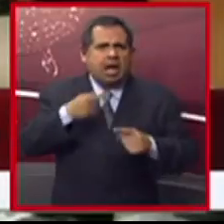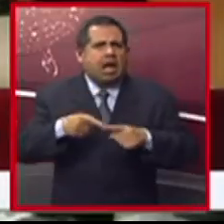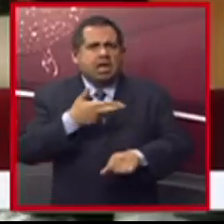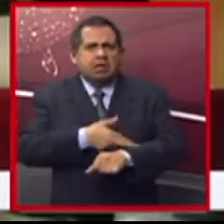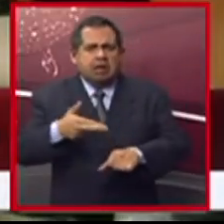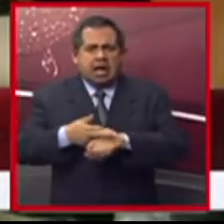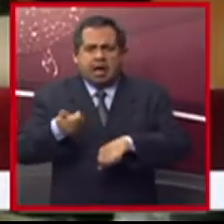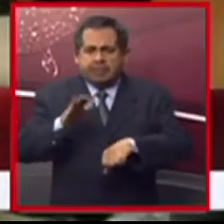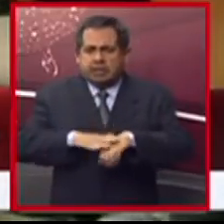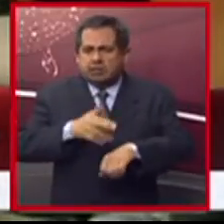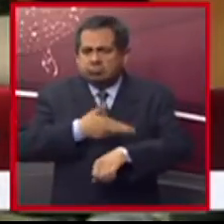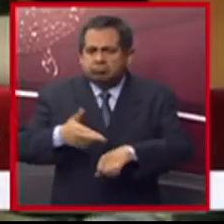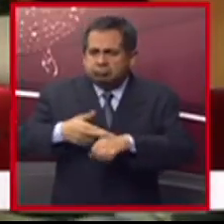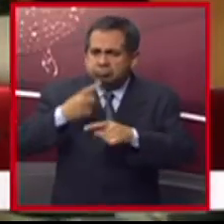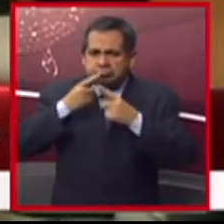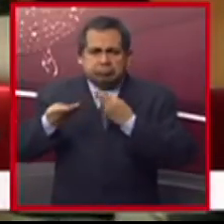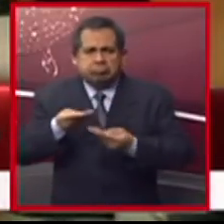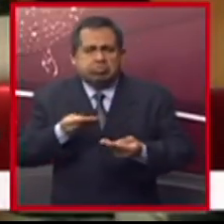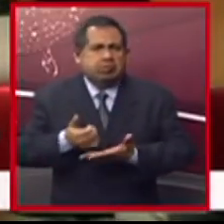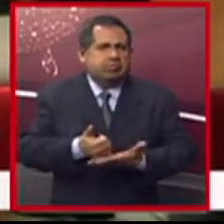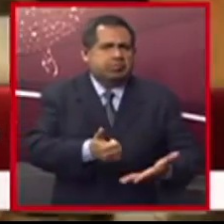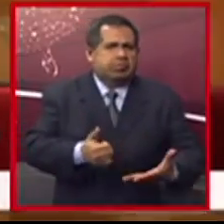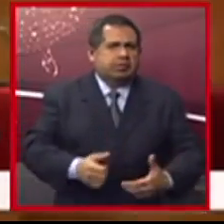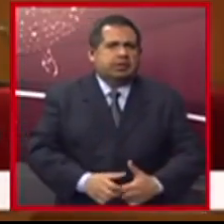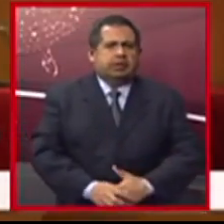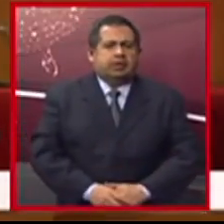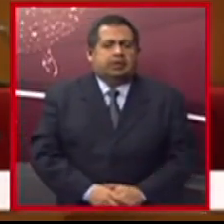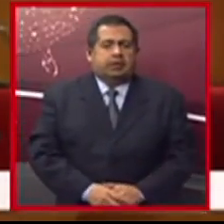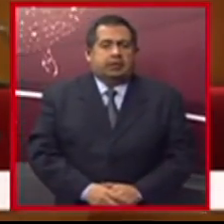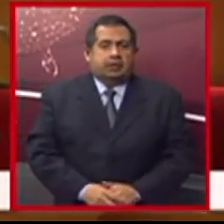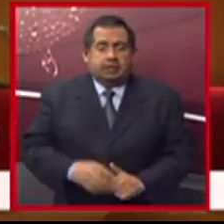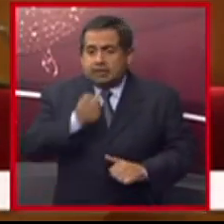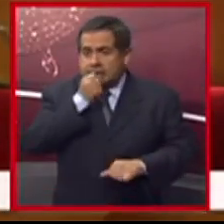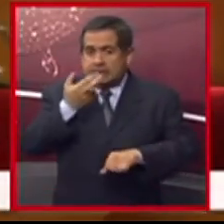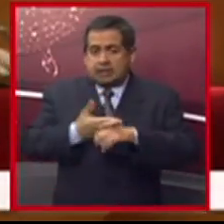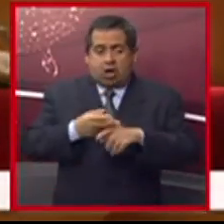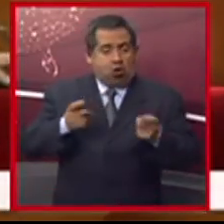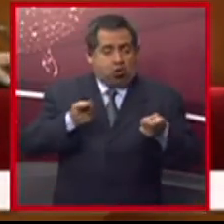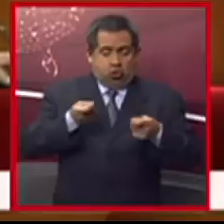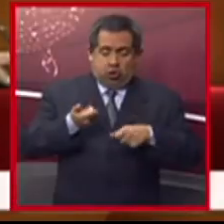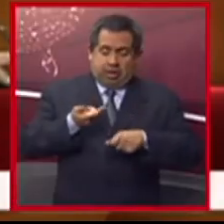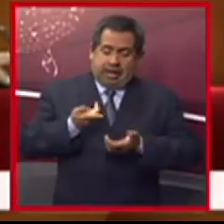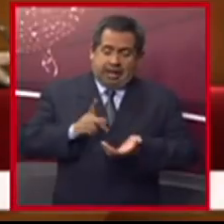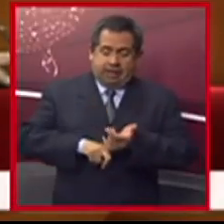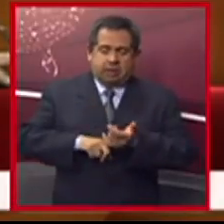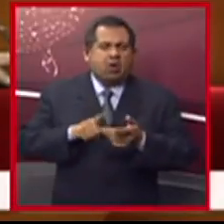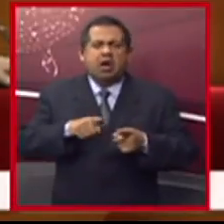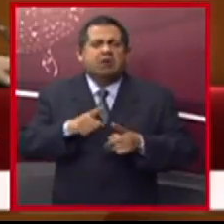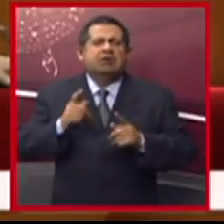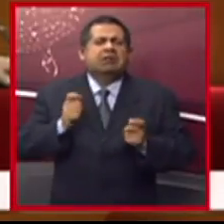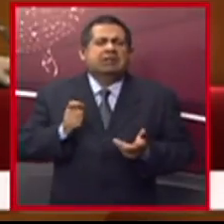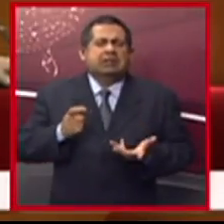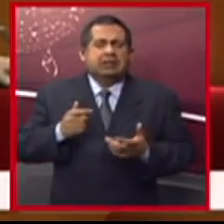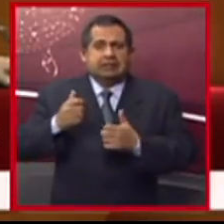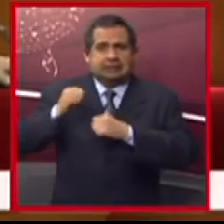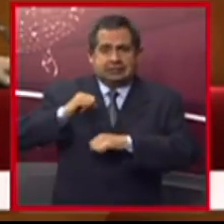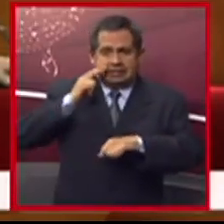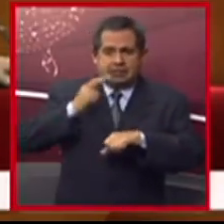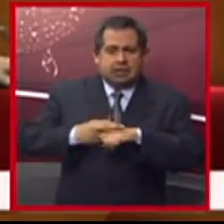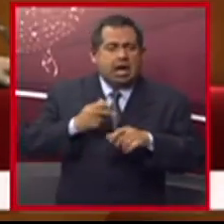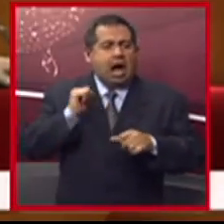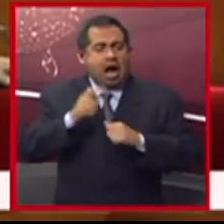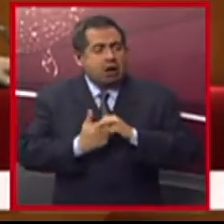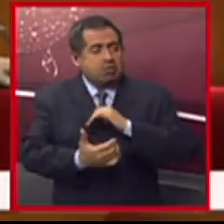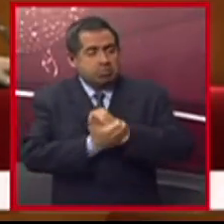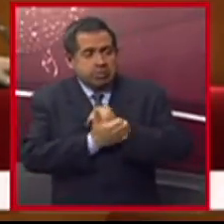los asuntos administrativos. La Secretaría de Control Interno será la encargada de llevar el registro y dar